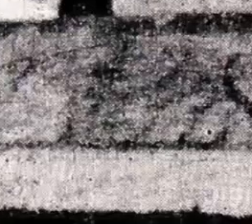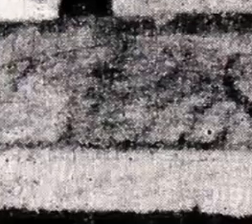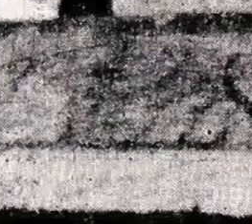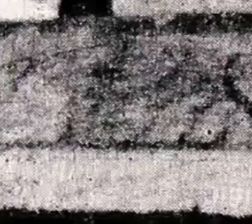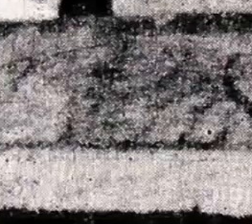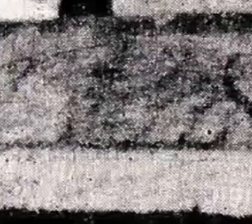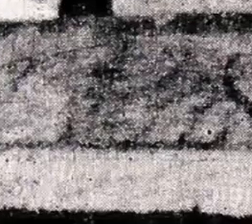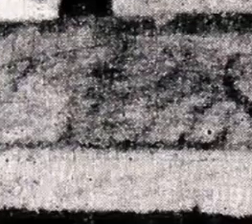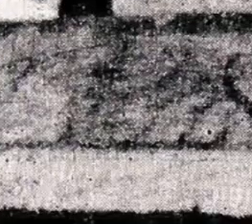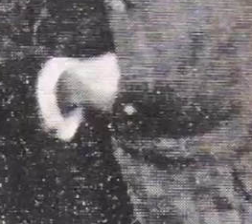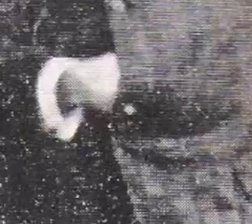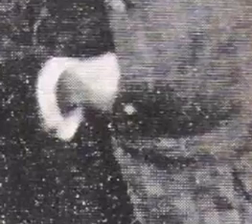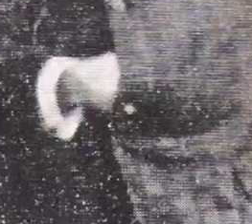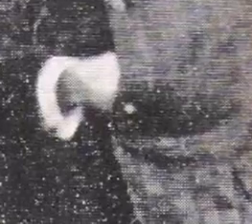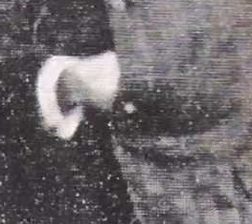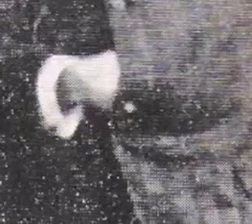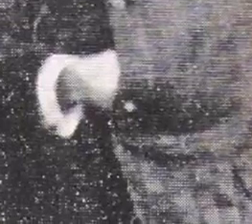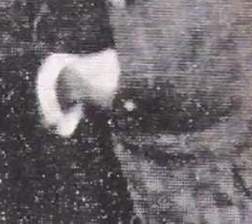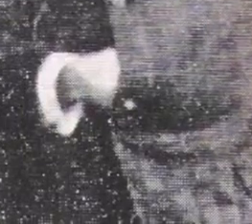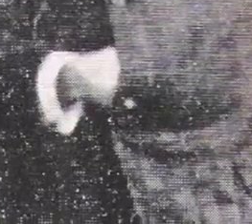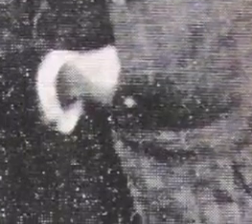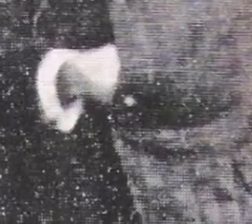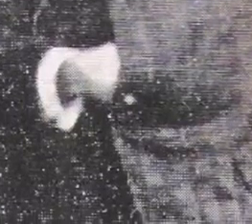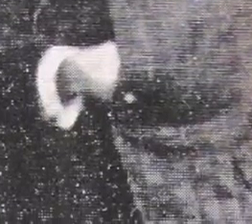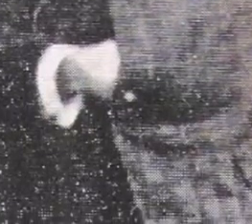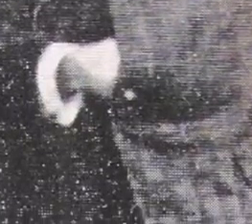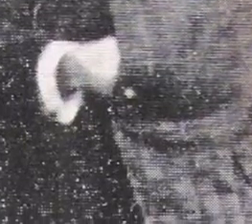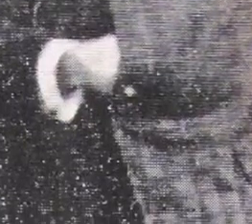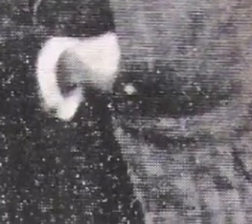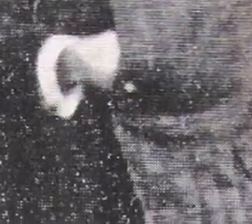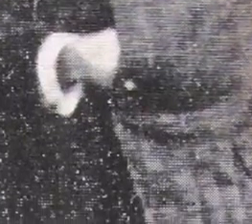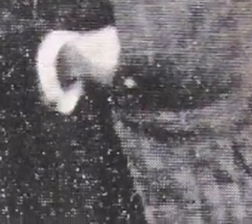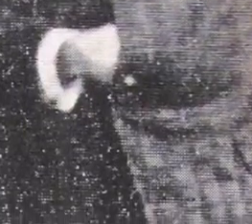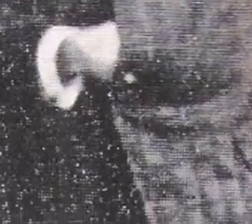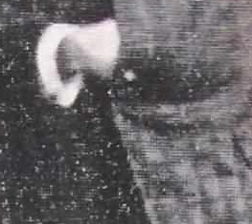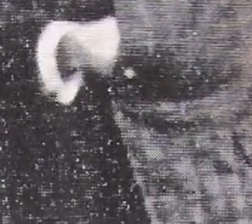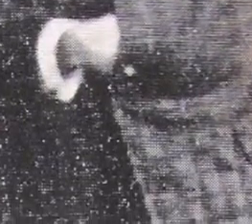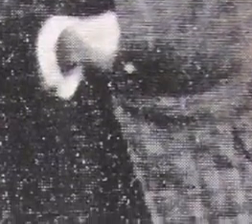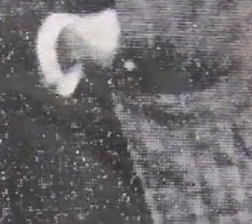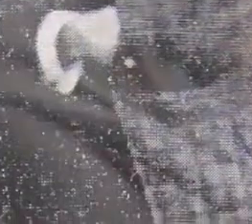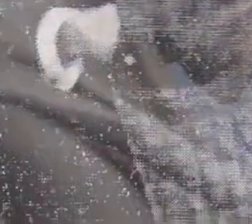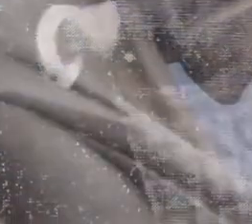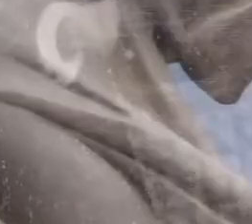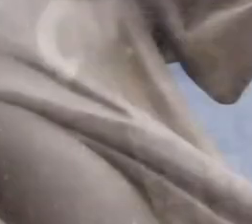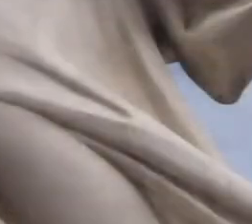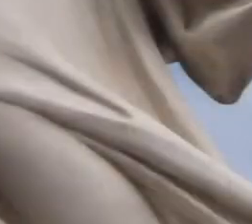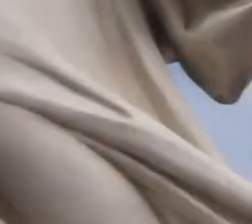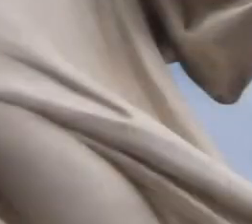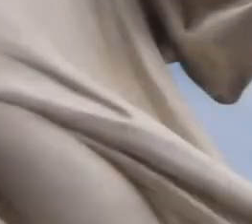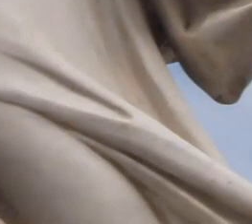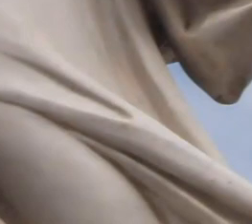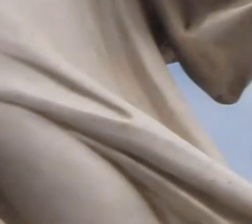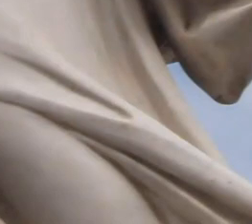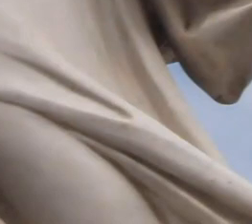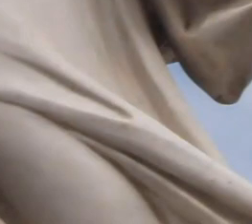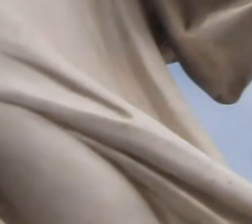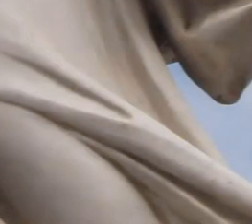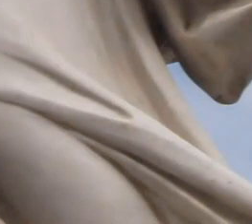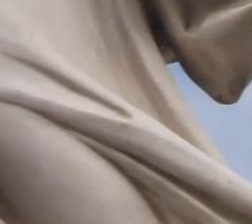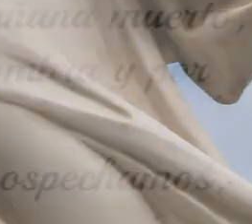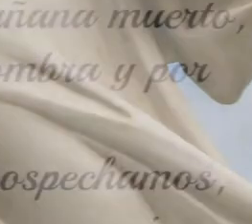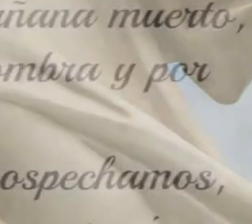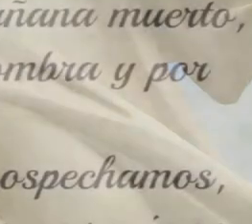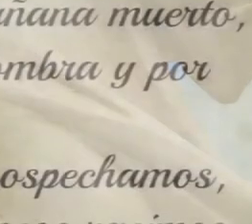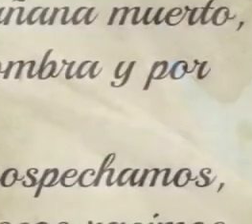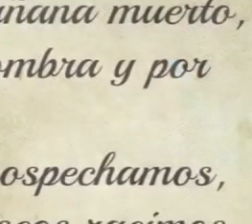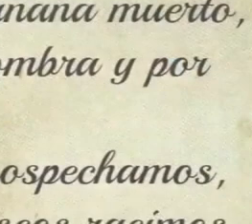Creador del modernismo y con él revolucionó la lengua castellana, renovando todo: el